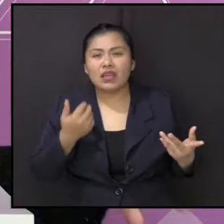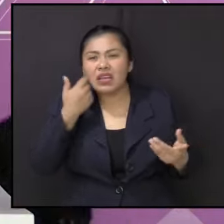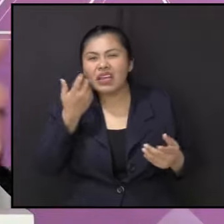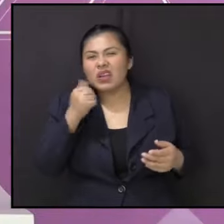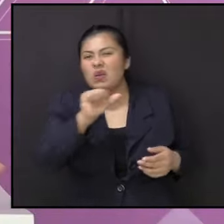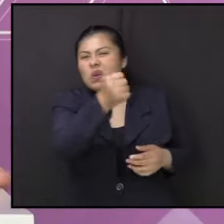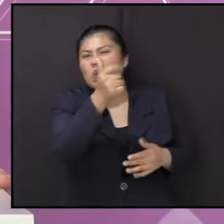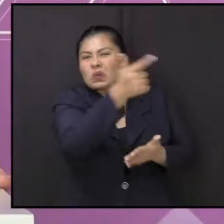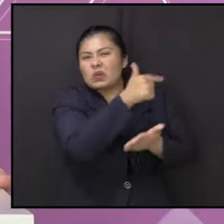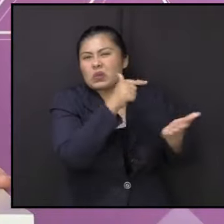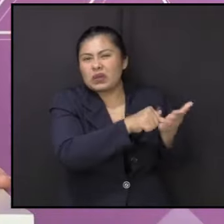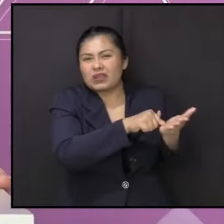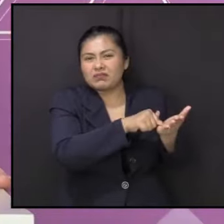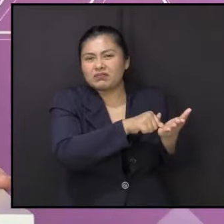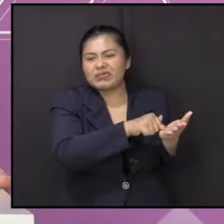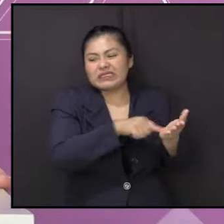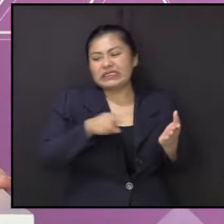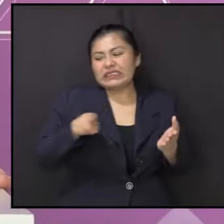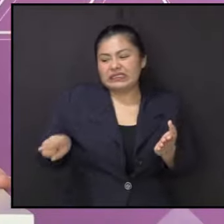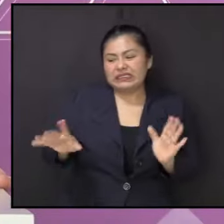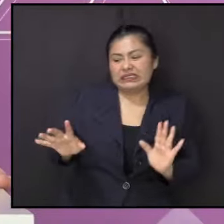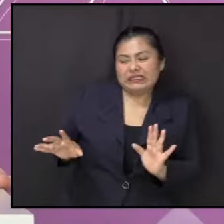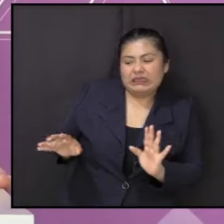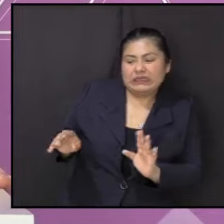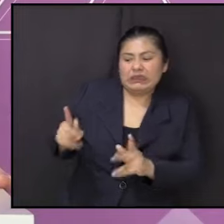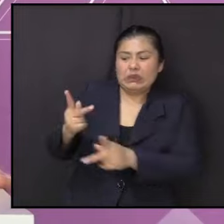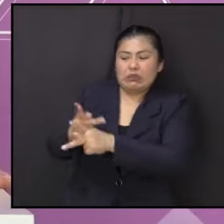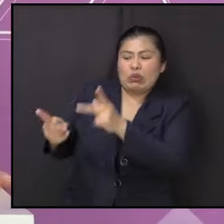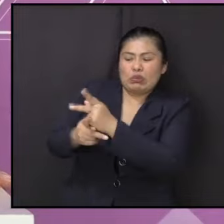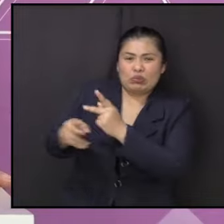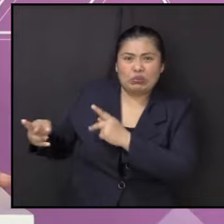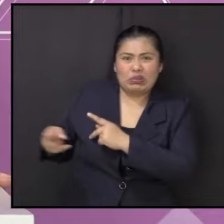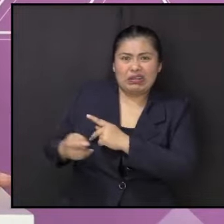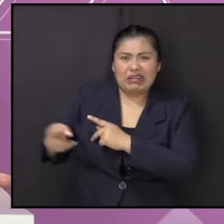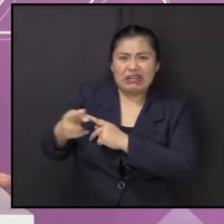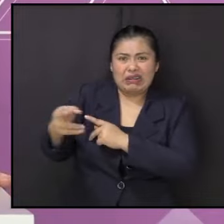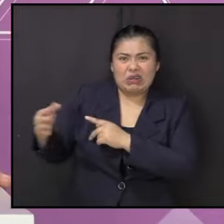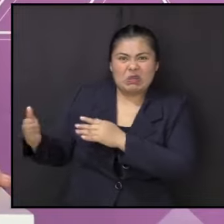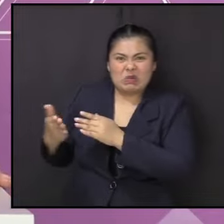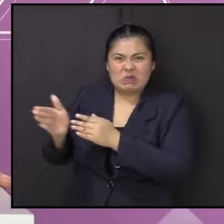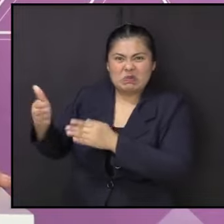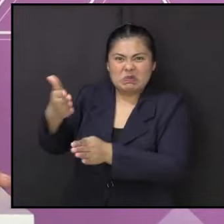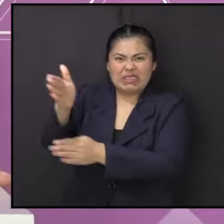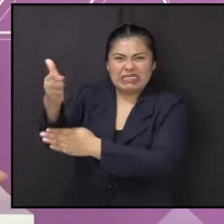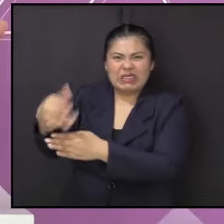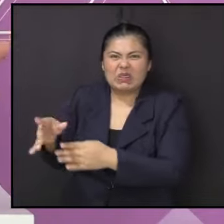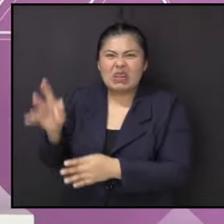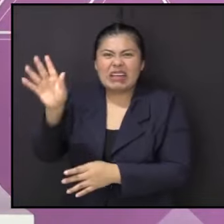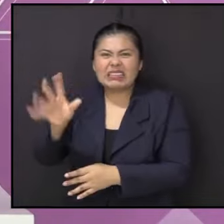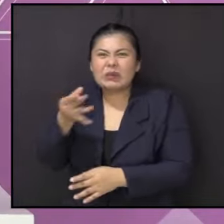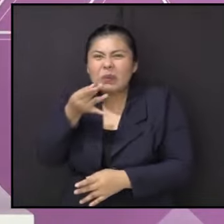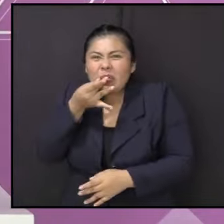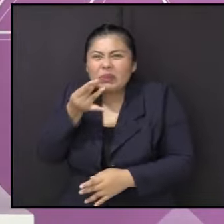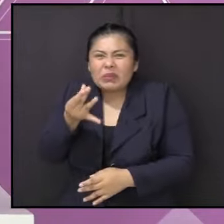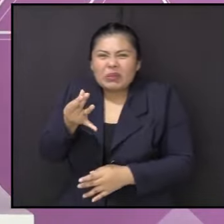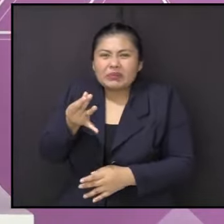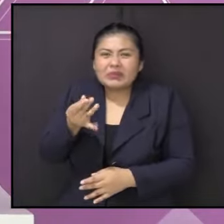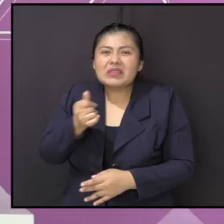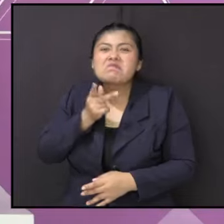otros lugares porque se dan cuenta que los productos de aquí del río a veces están contaminados y huelen a petróleo. O sea, es